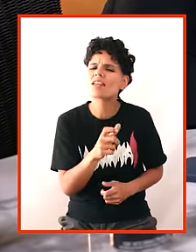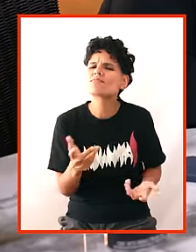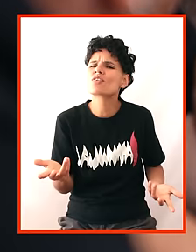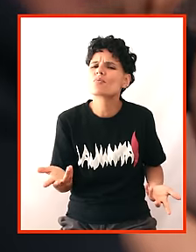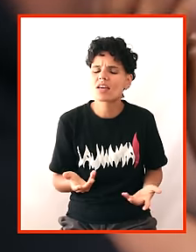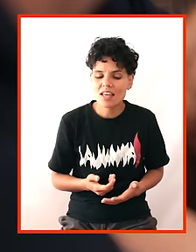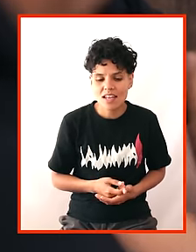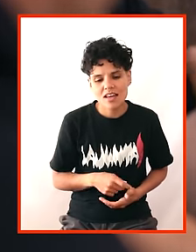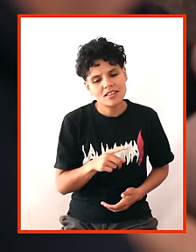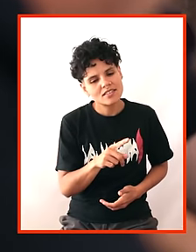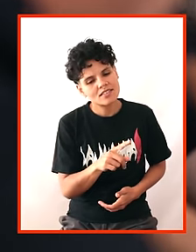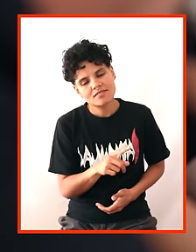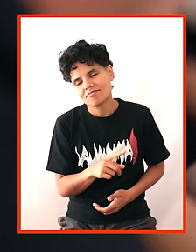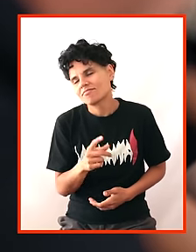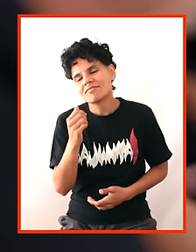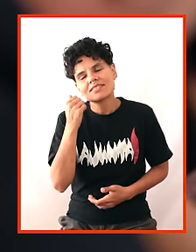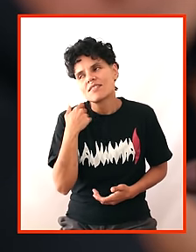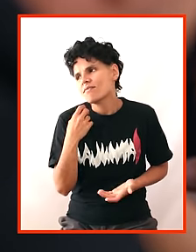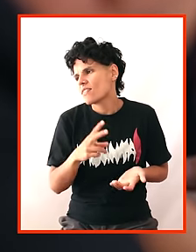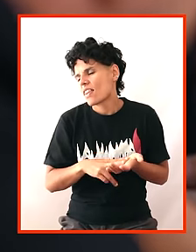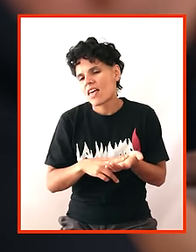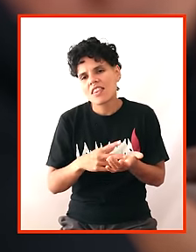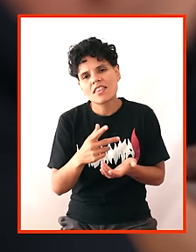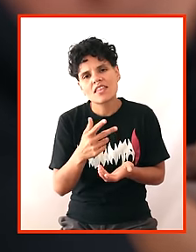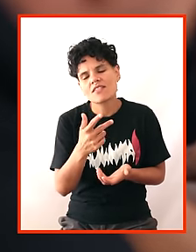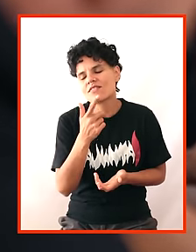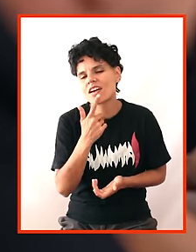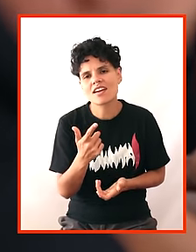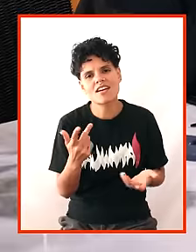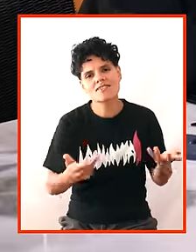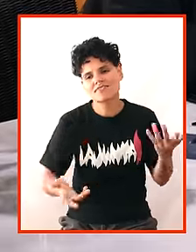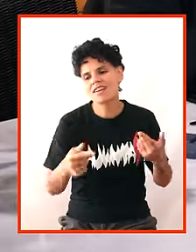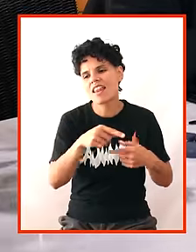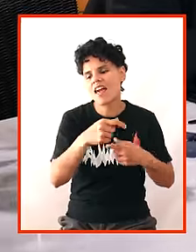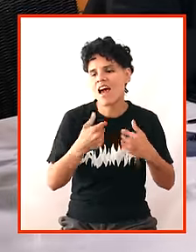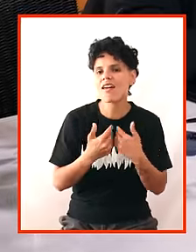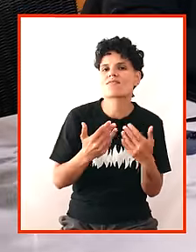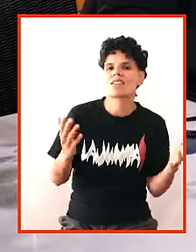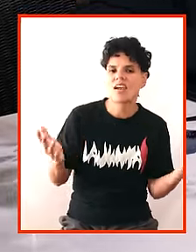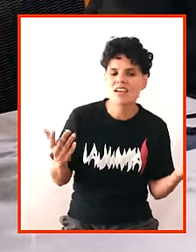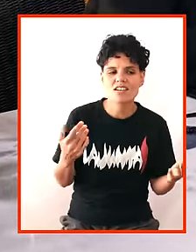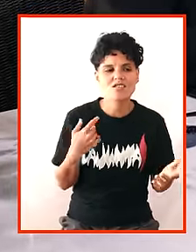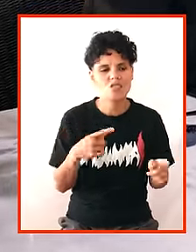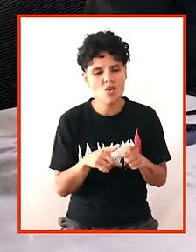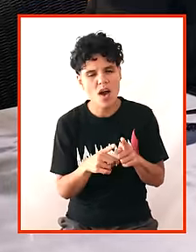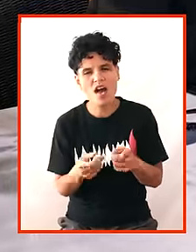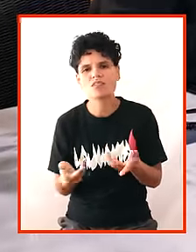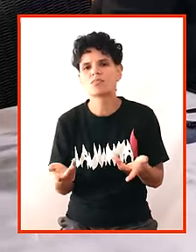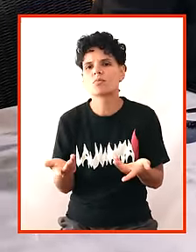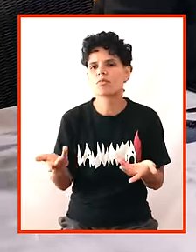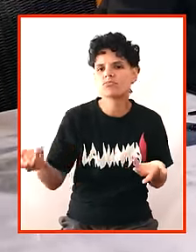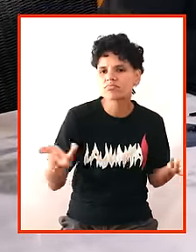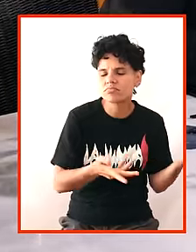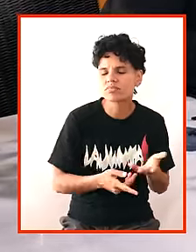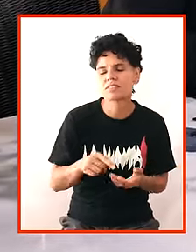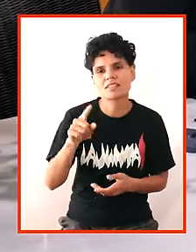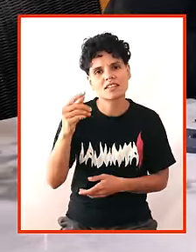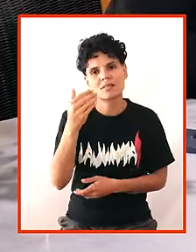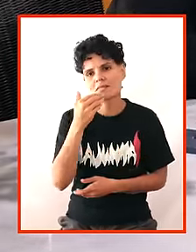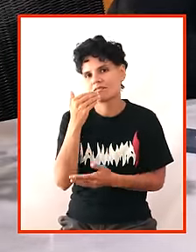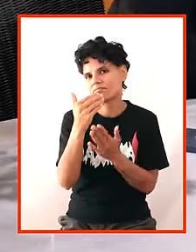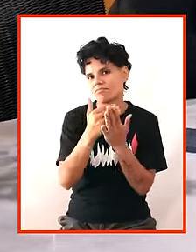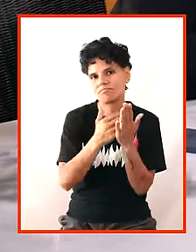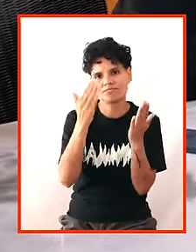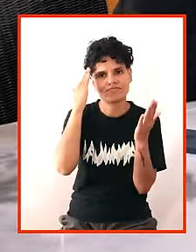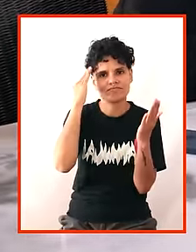era muy generoso, como decía Mauri. Muy buen anfitrión. Con todo. Es un hombre muy. Es una enciclopedia musical. O sea, realmente es una de